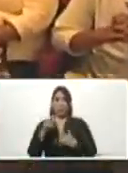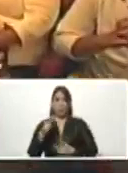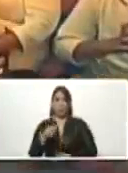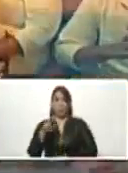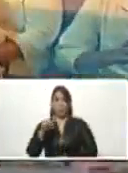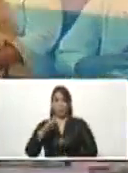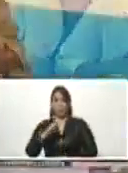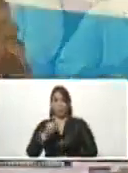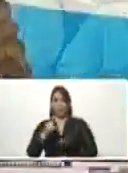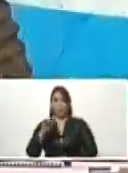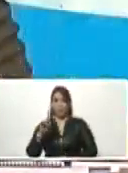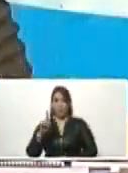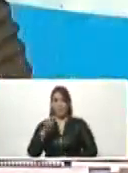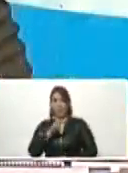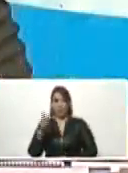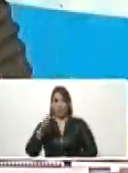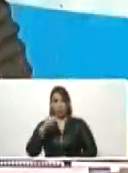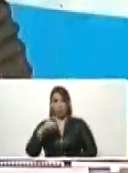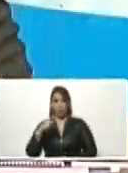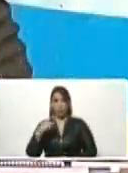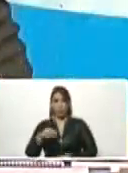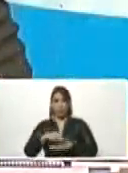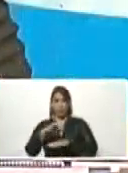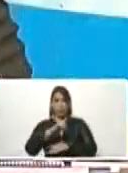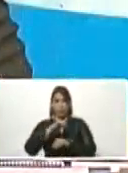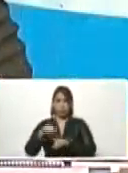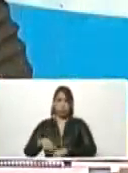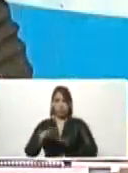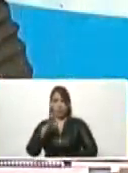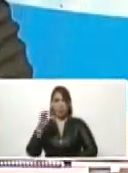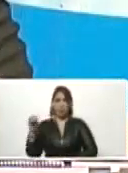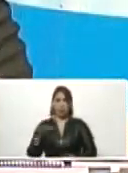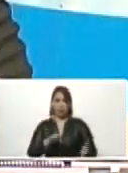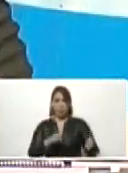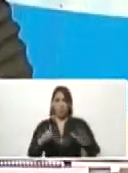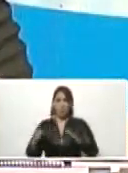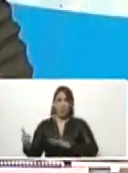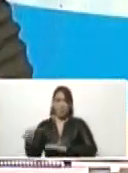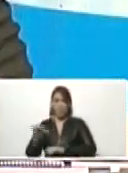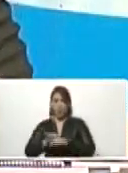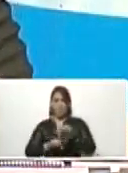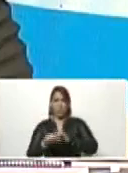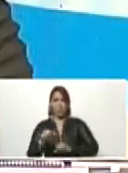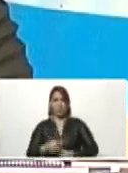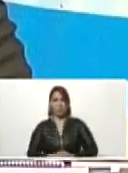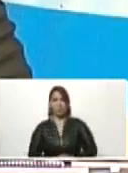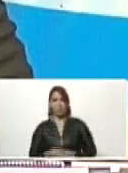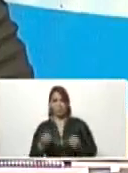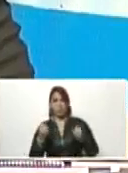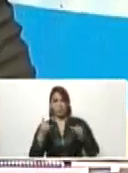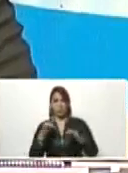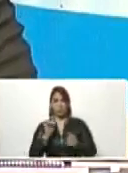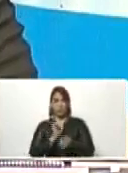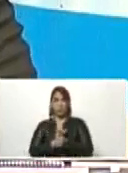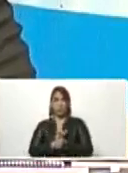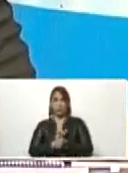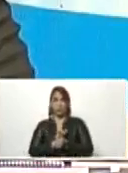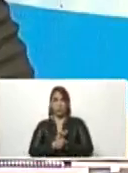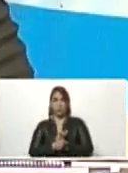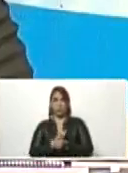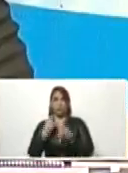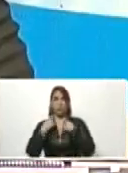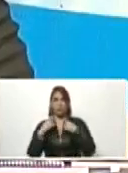de noviembre, que les deja una derrota con 500 muertos y heridos, numerosos prisioneros, y